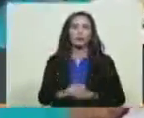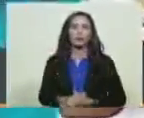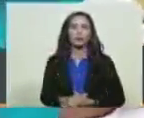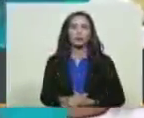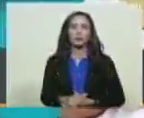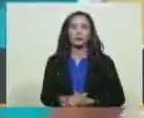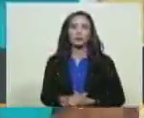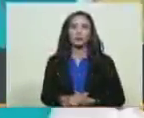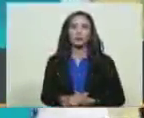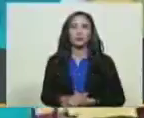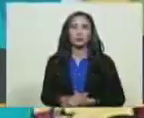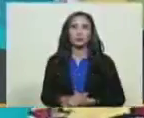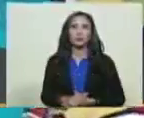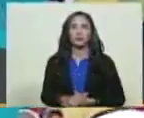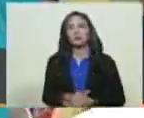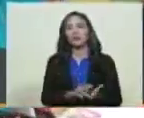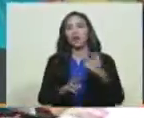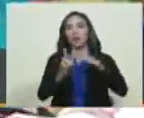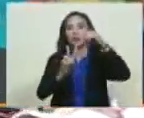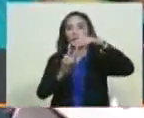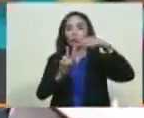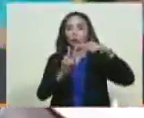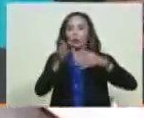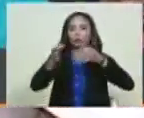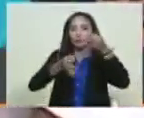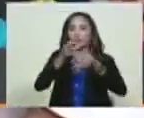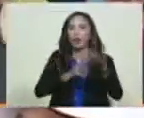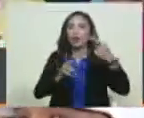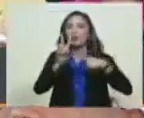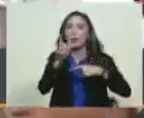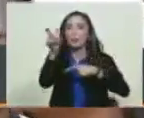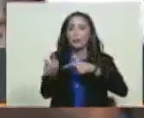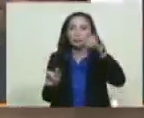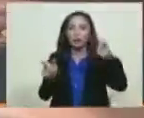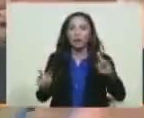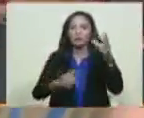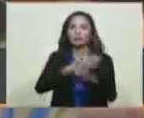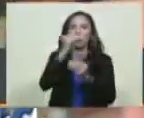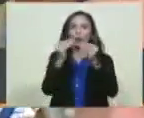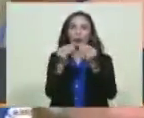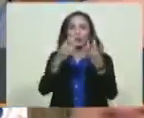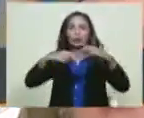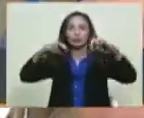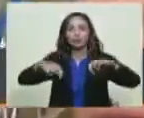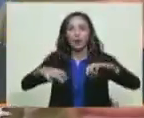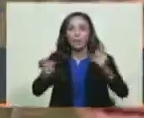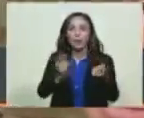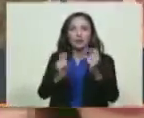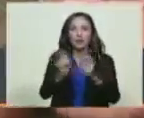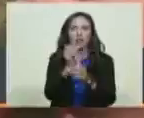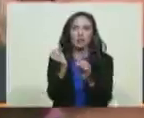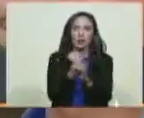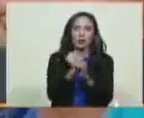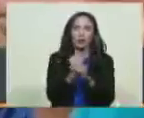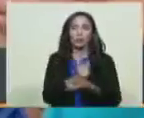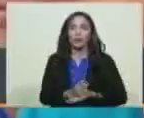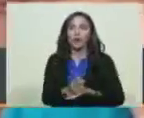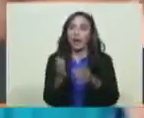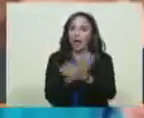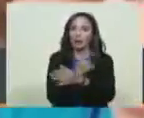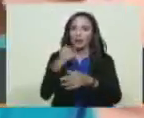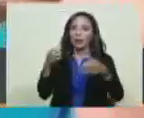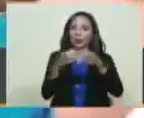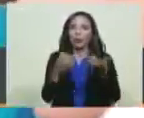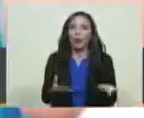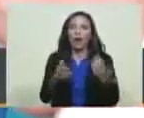debemos darle la palabra a los voceros que van a hablar de las conclusiones de las mesas pero antes presidente en nombre de la dirección